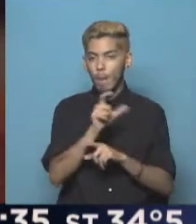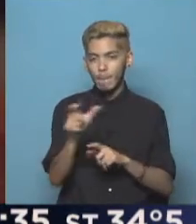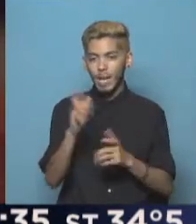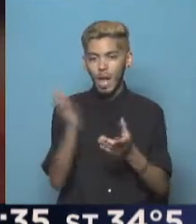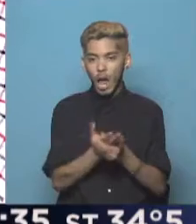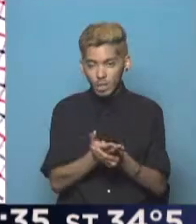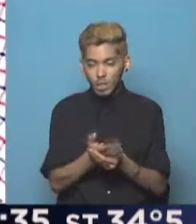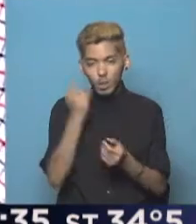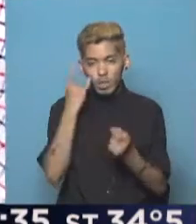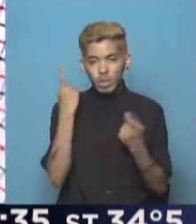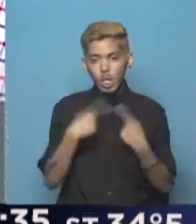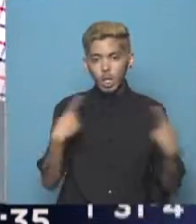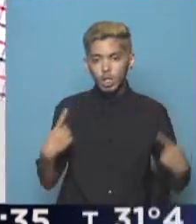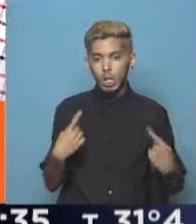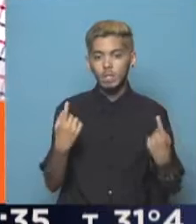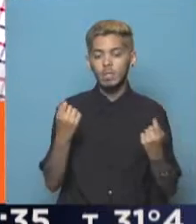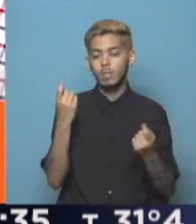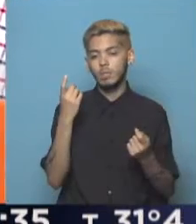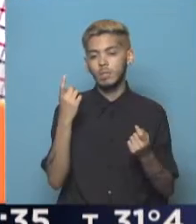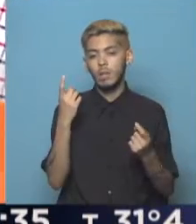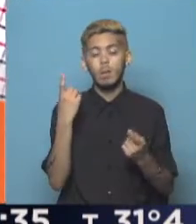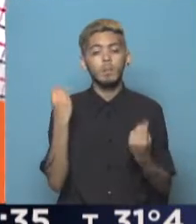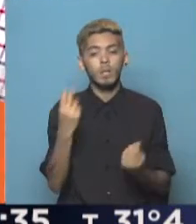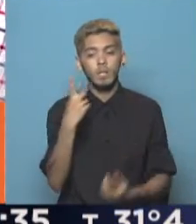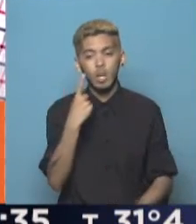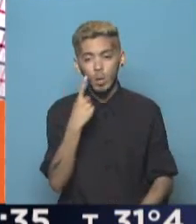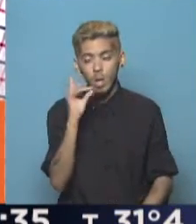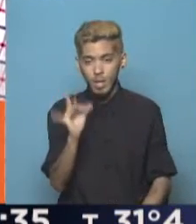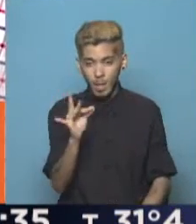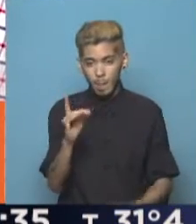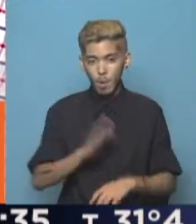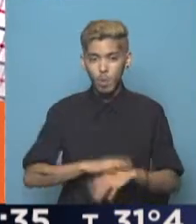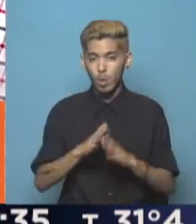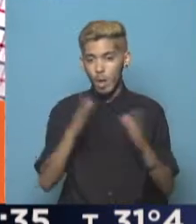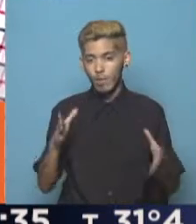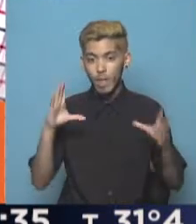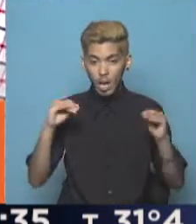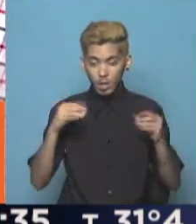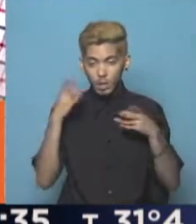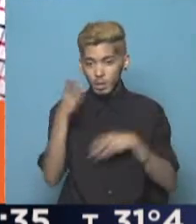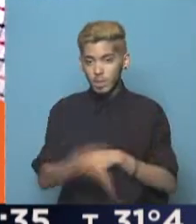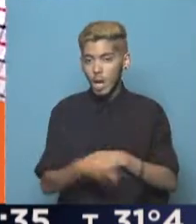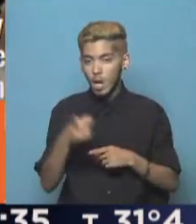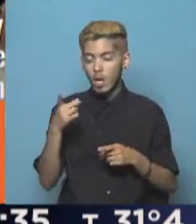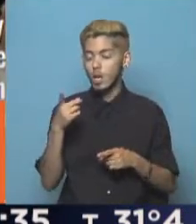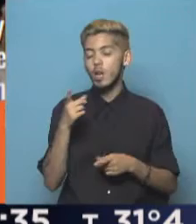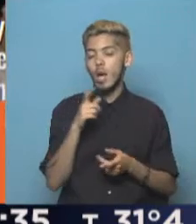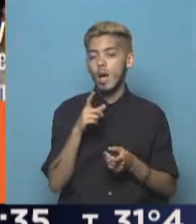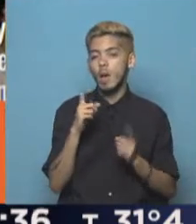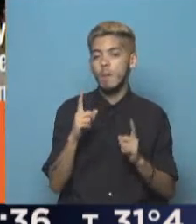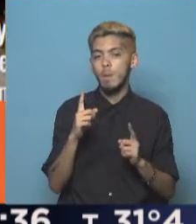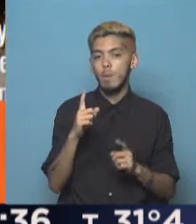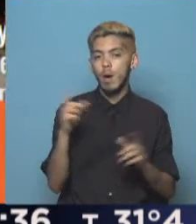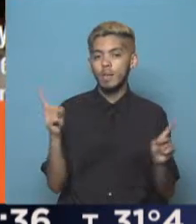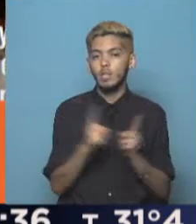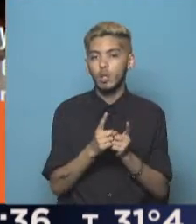equipamiento. Lo que pasó fue que el 31 de diciembre, en horas de la noche, entraron en la redacción de Resumen Latinoamericano.